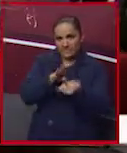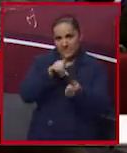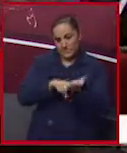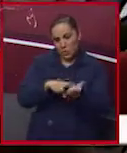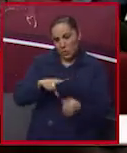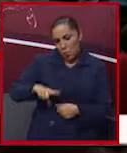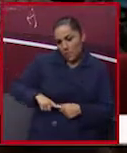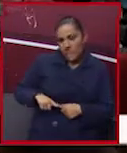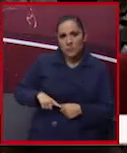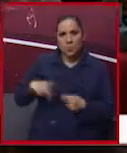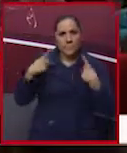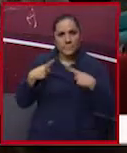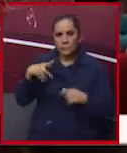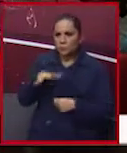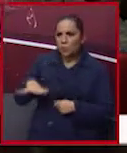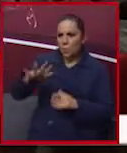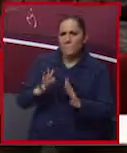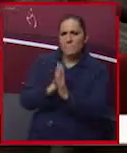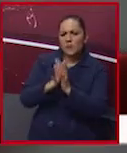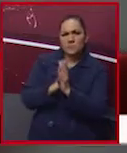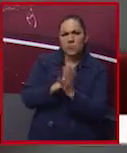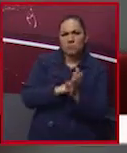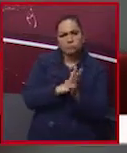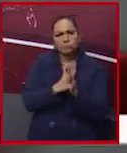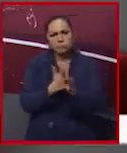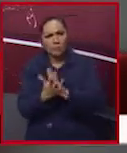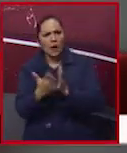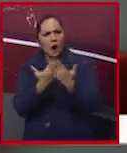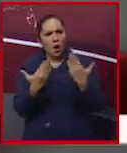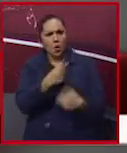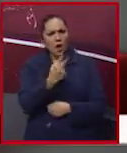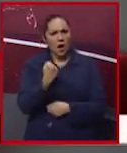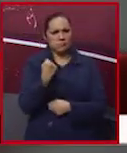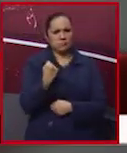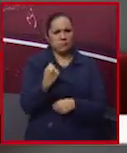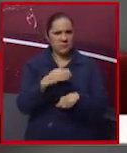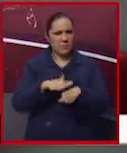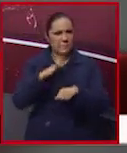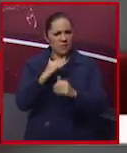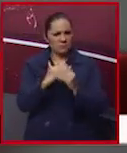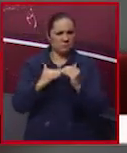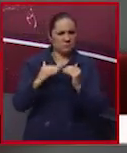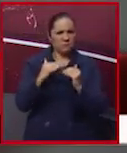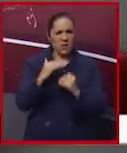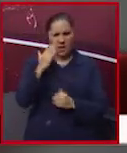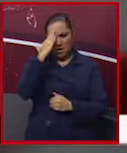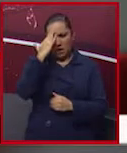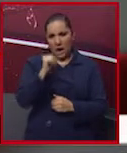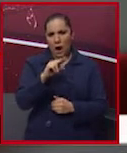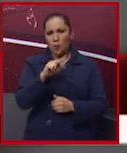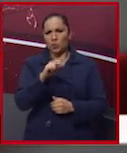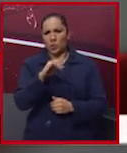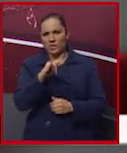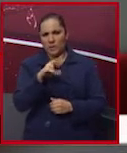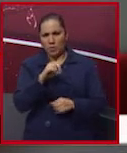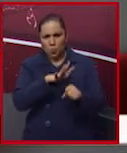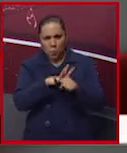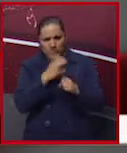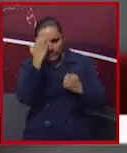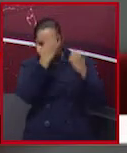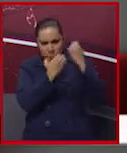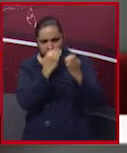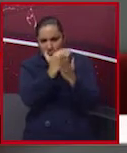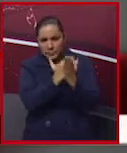rumbos autoritarios. Brasil, y sobre todo el judiciario brasileño, no parece estar muy